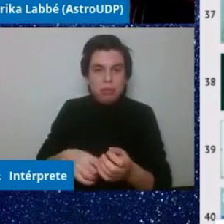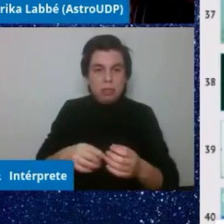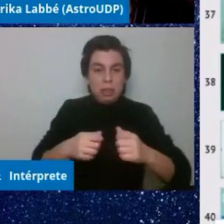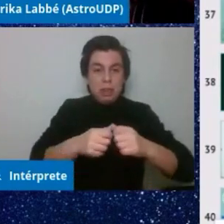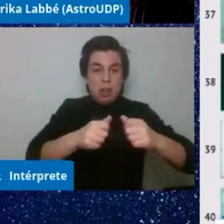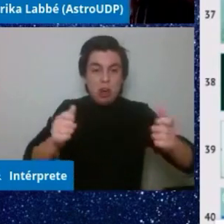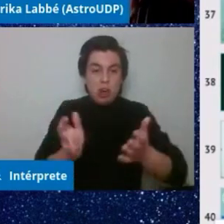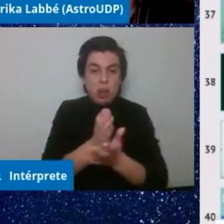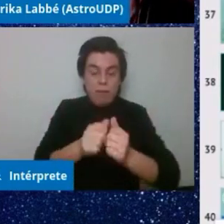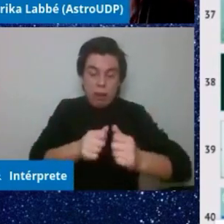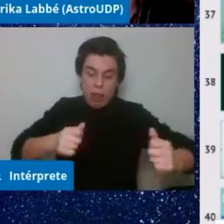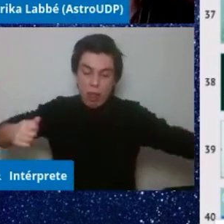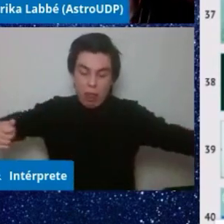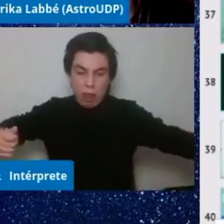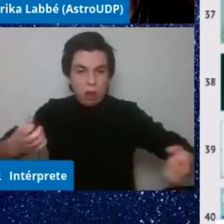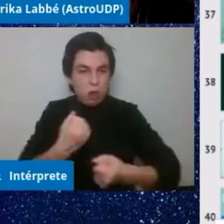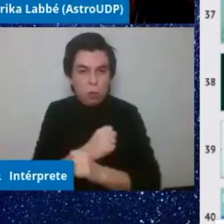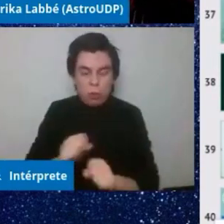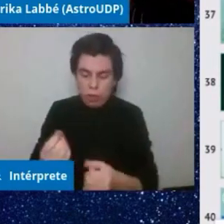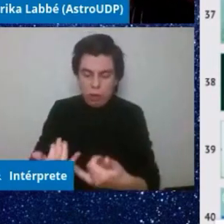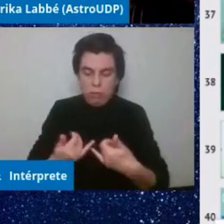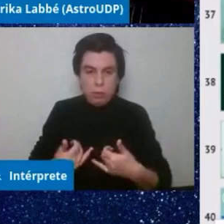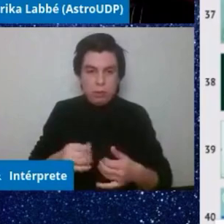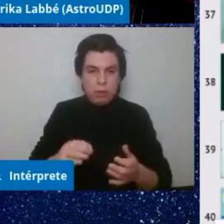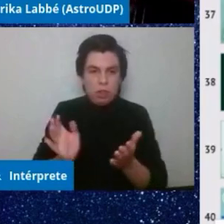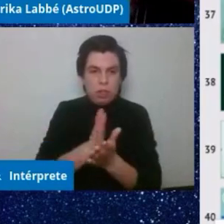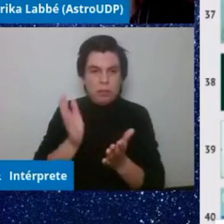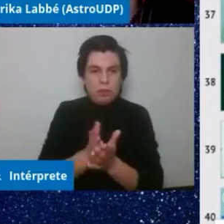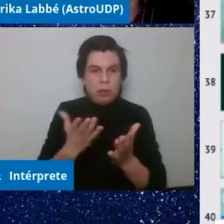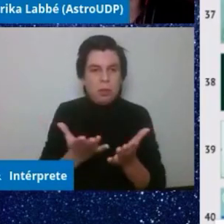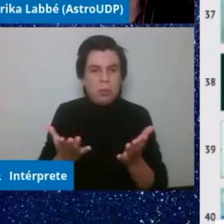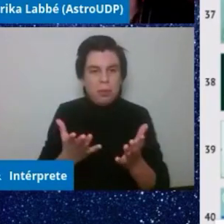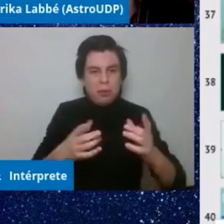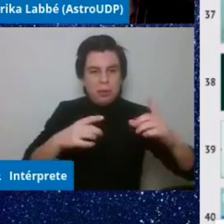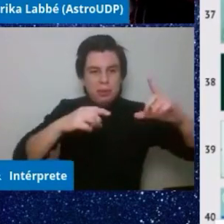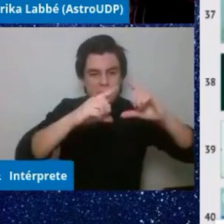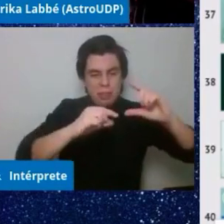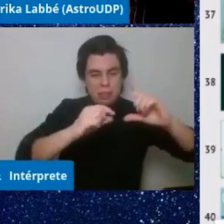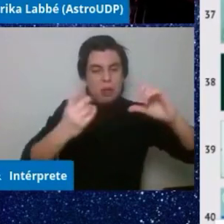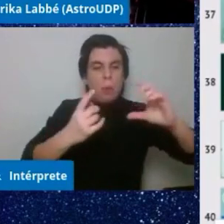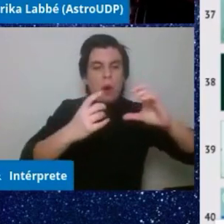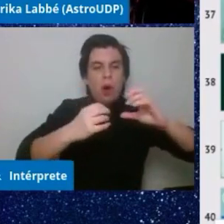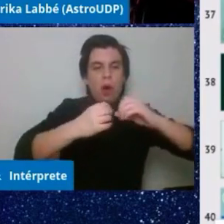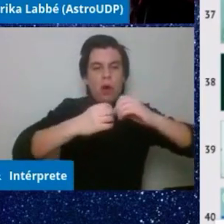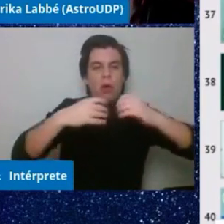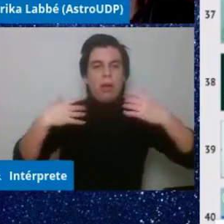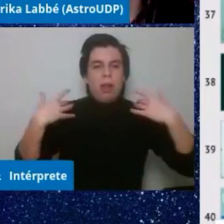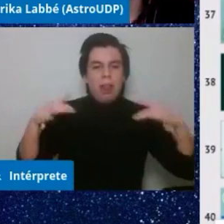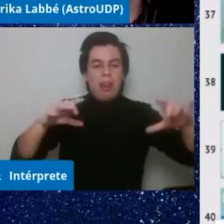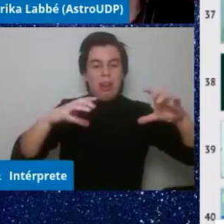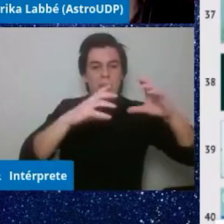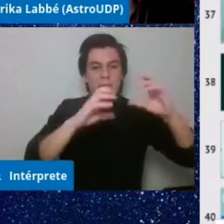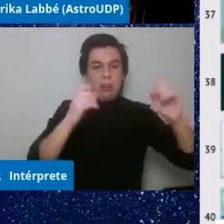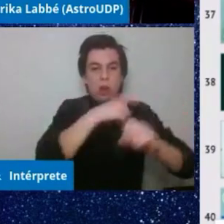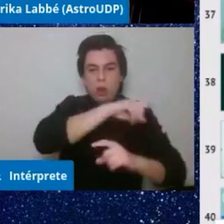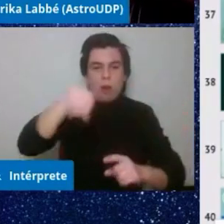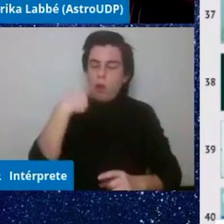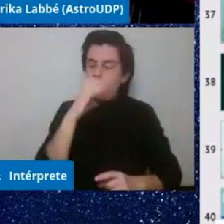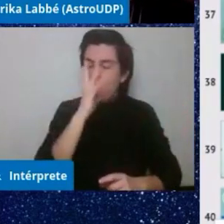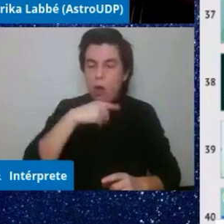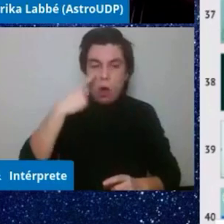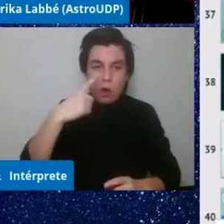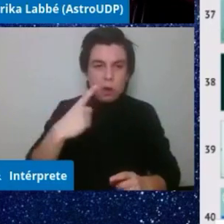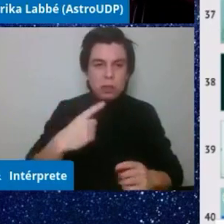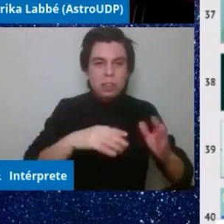que no caben bien en un libro, entonces normalmente los libros vienen con imágenes que no están a escala. y finalmente nadie conoce las escalas. Sí, están